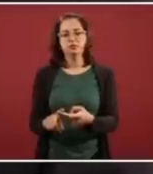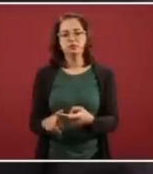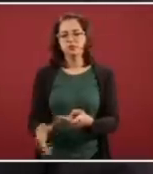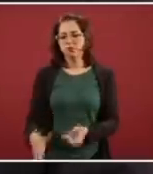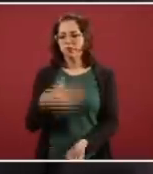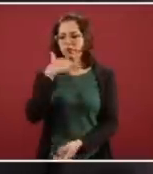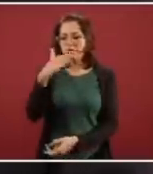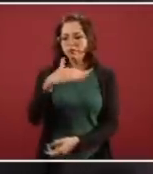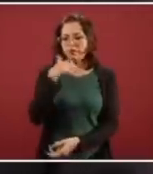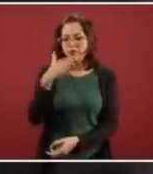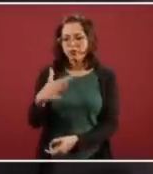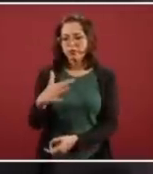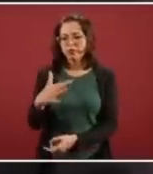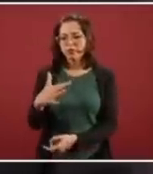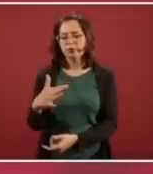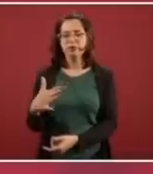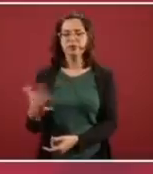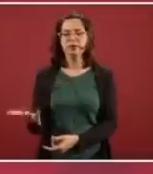corrupción o